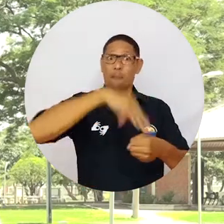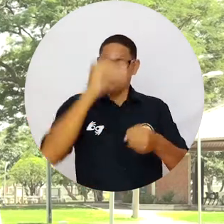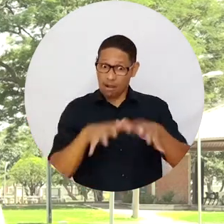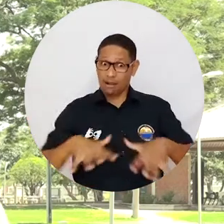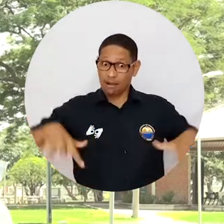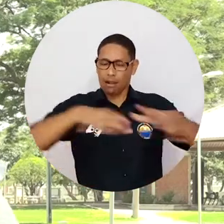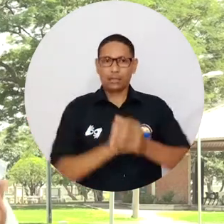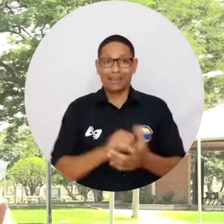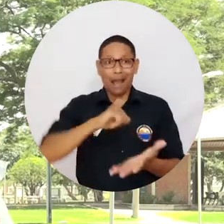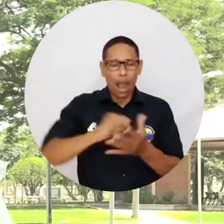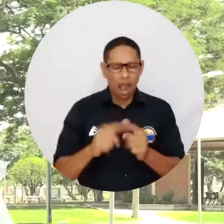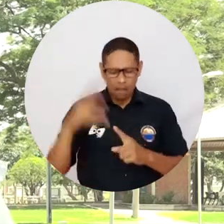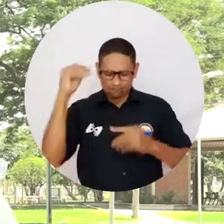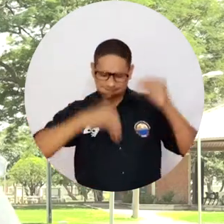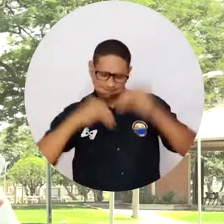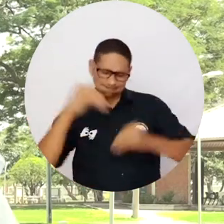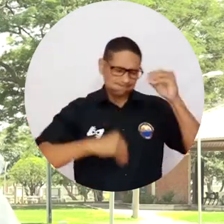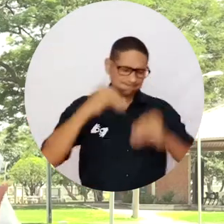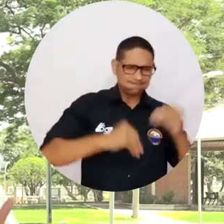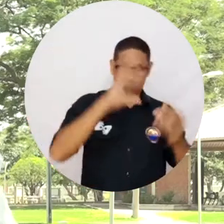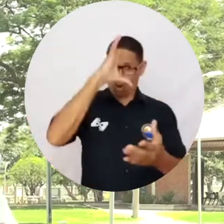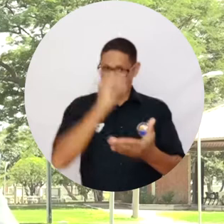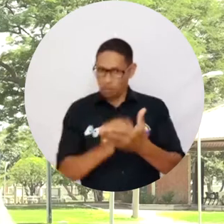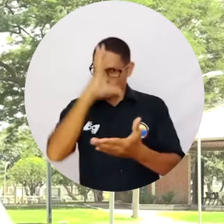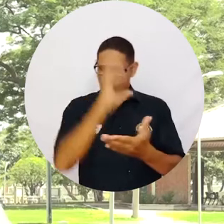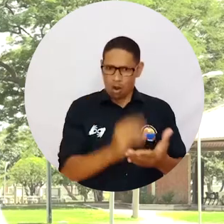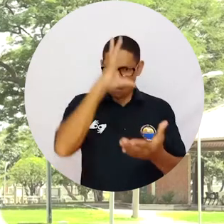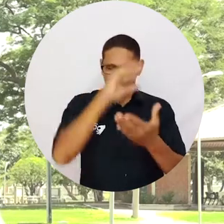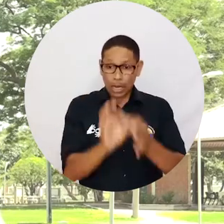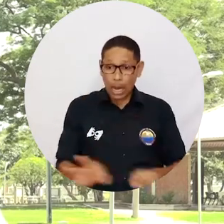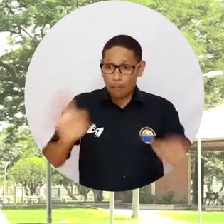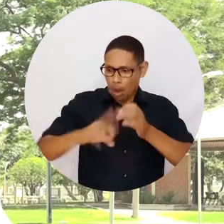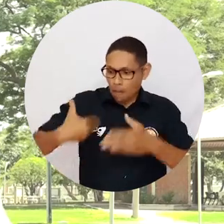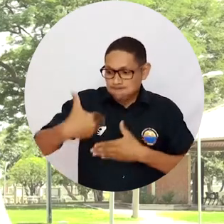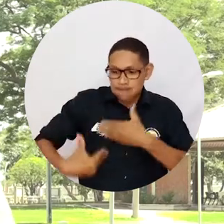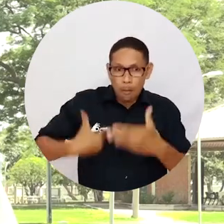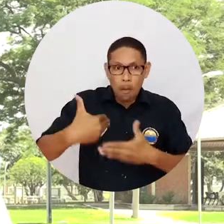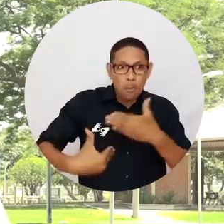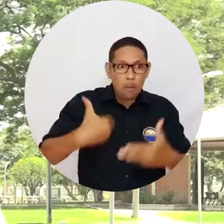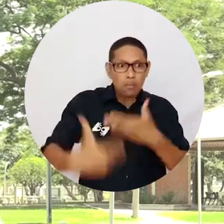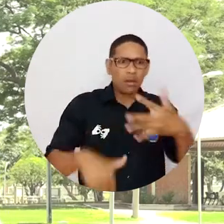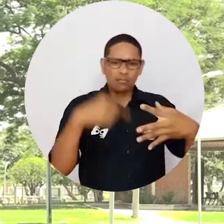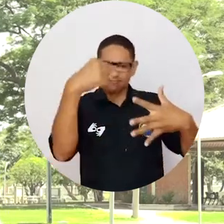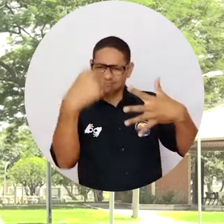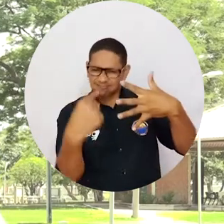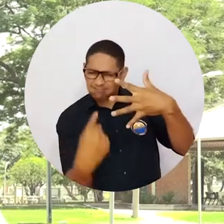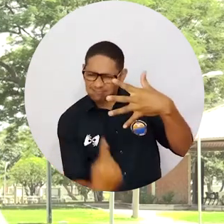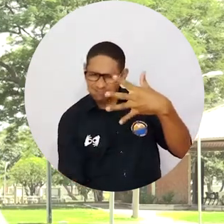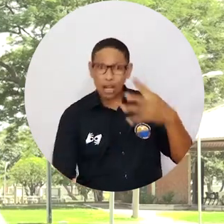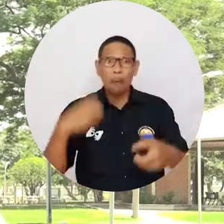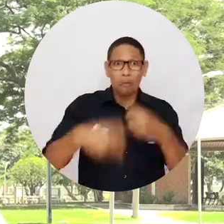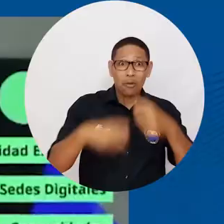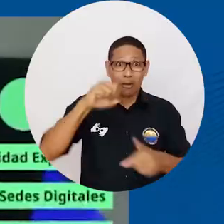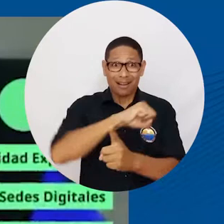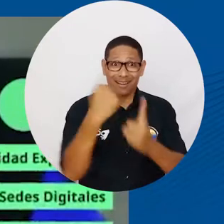Y en ese sentido, construir consensos y empezar a aportar al desarrollo de lo que se viene manejando en las diferentes problemáticas sociales